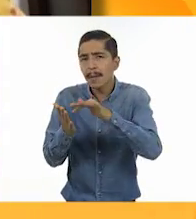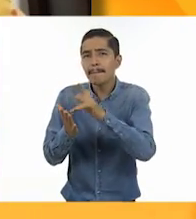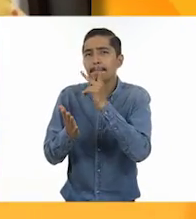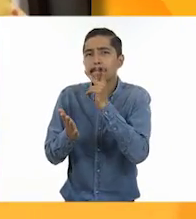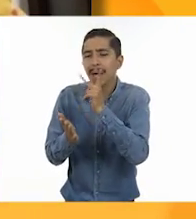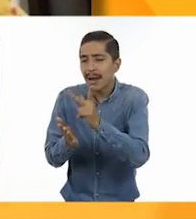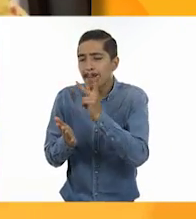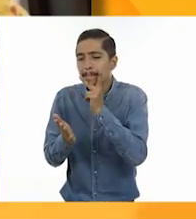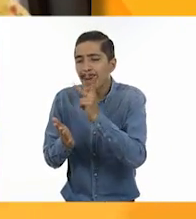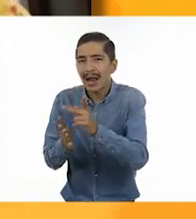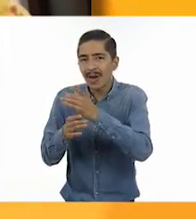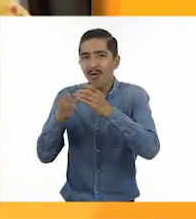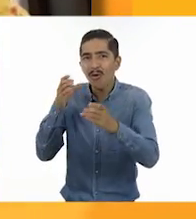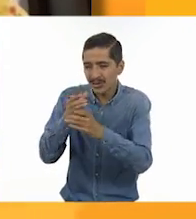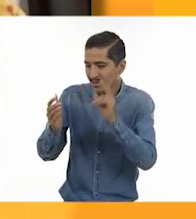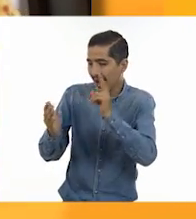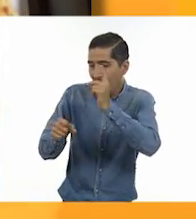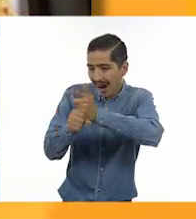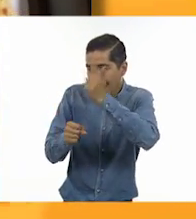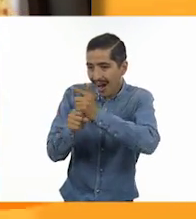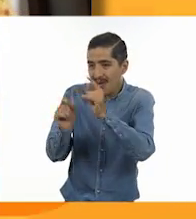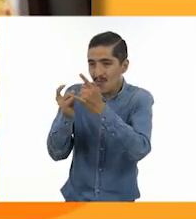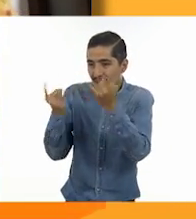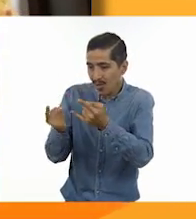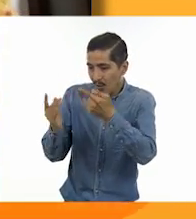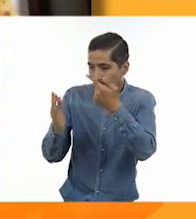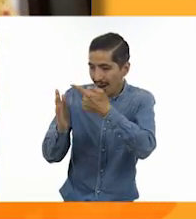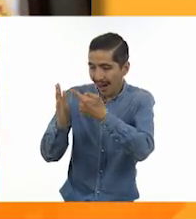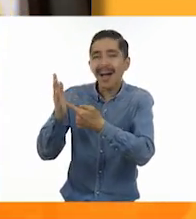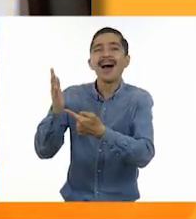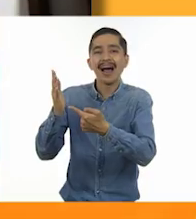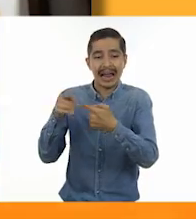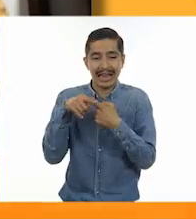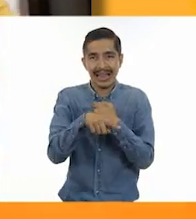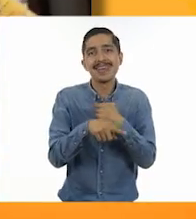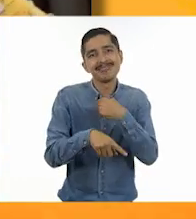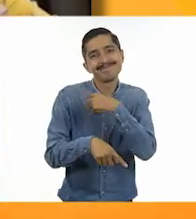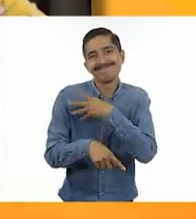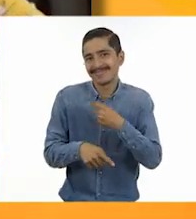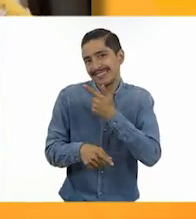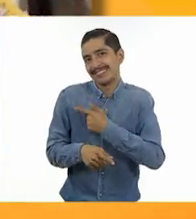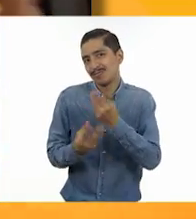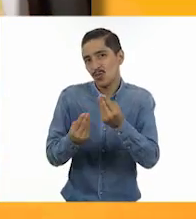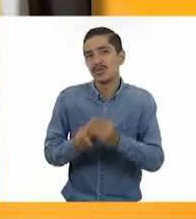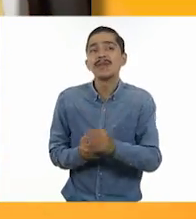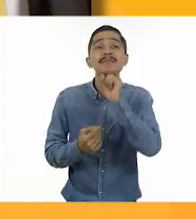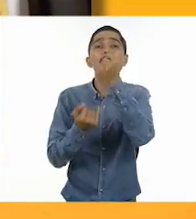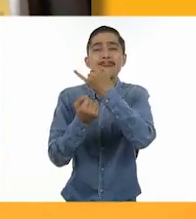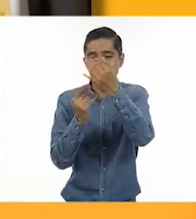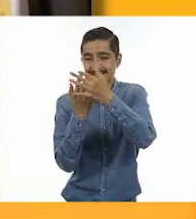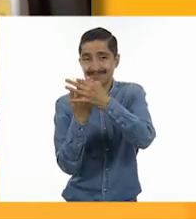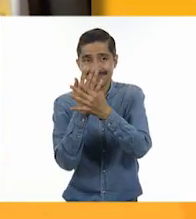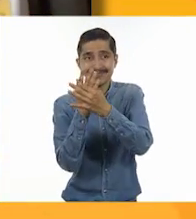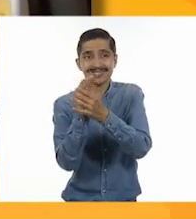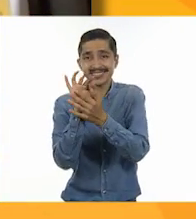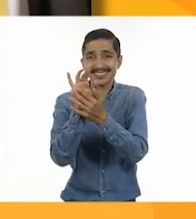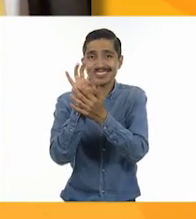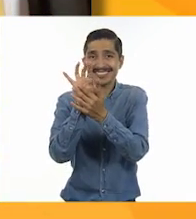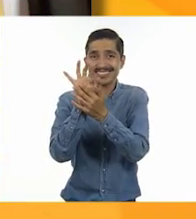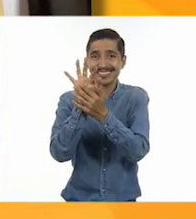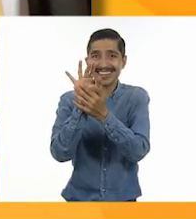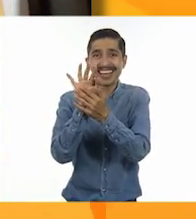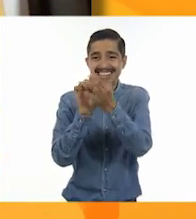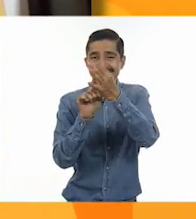palabras de los objetos que aparecen en estos cuentos y a él le gustan mucho. También hago uso de estos títeres. Los títeres